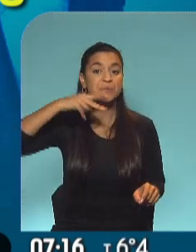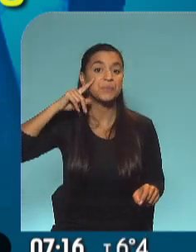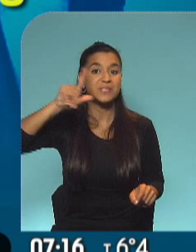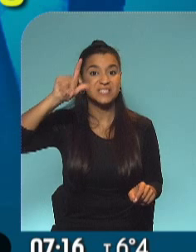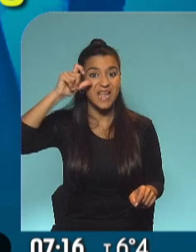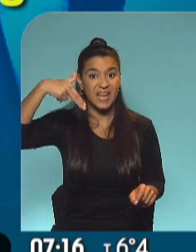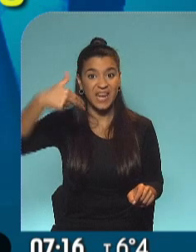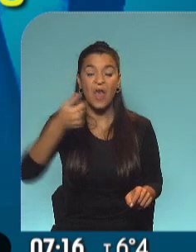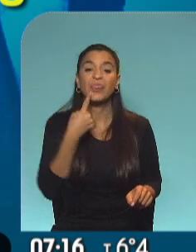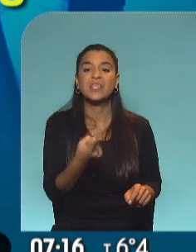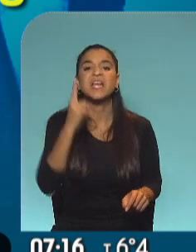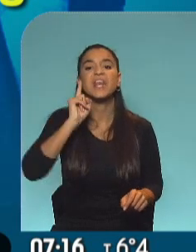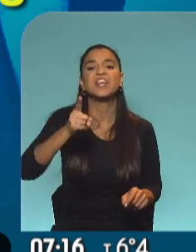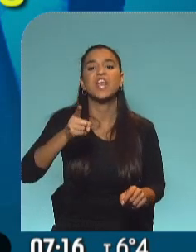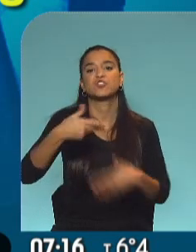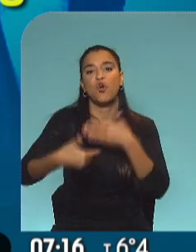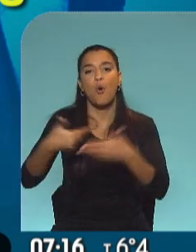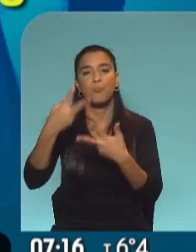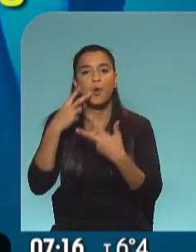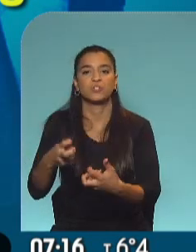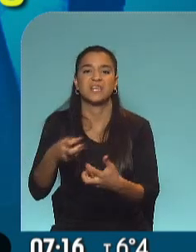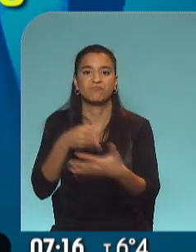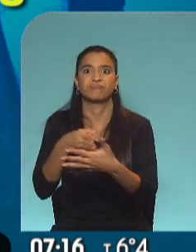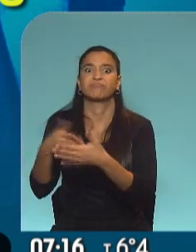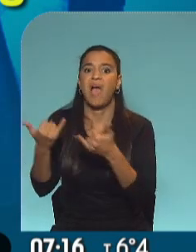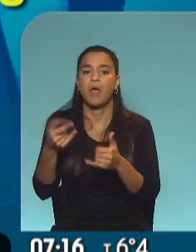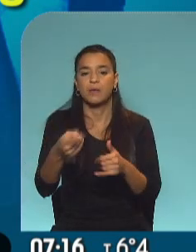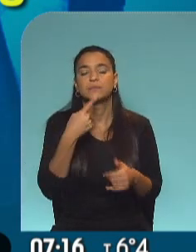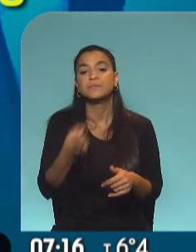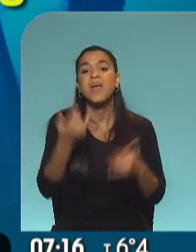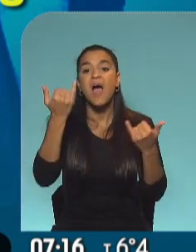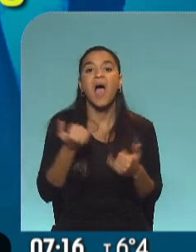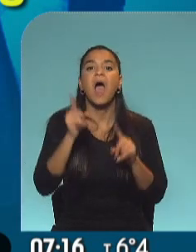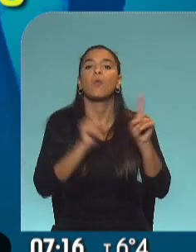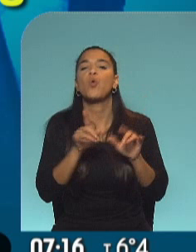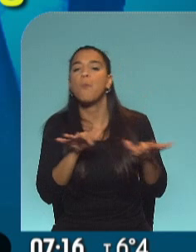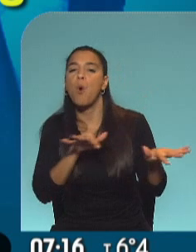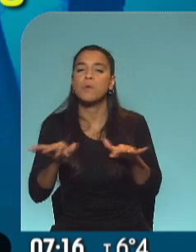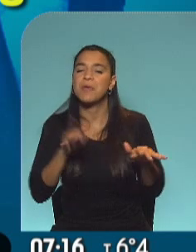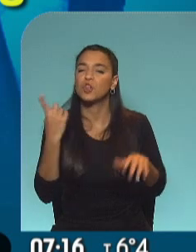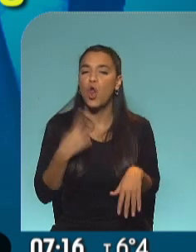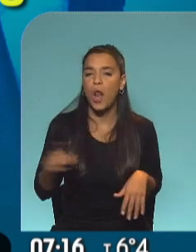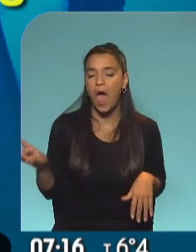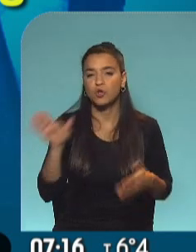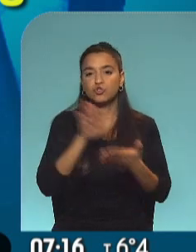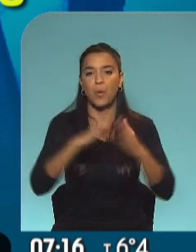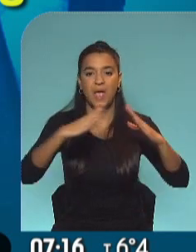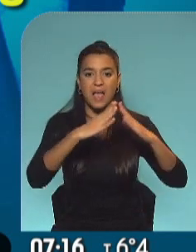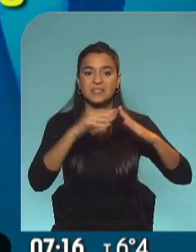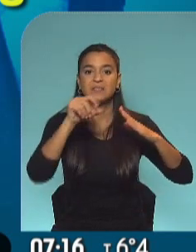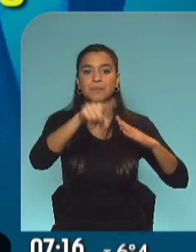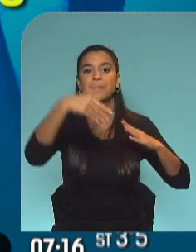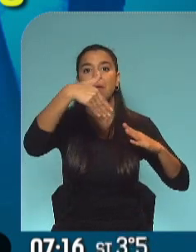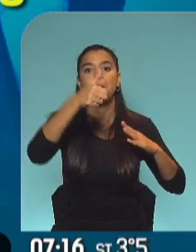hay riesgos procesales. ¿Cuáles son esos riesgos procesales? Encontraron algunos movimientos raros en torno a la casa de